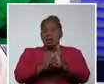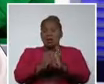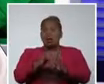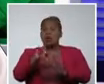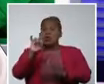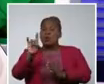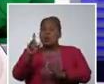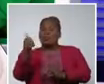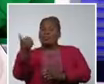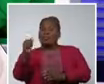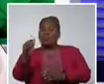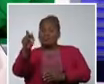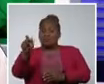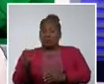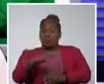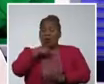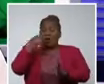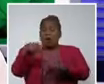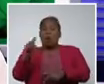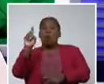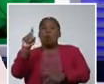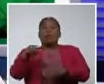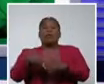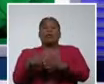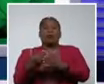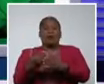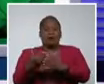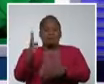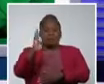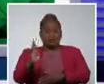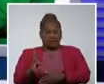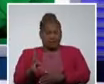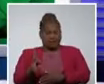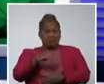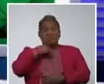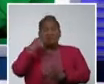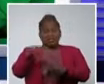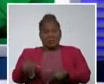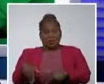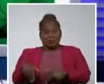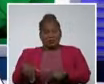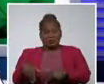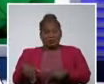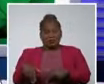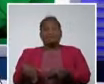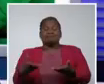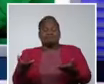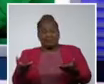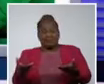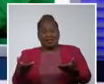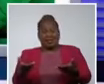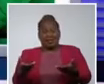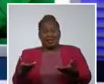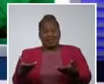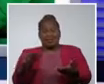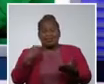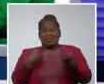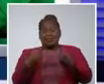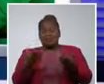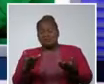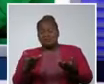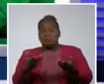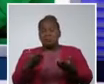casos fallecidos en un día. Eso indiscutiblemente cuando uno dice, no, la pandemia se va controlando, bueno, pues